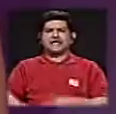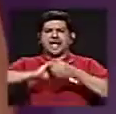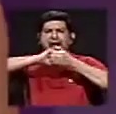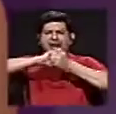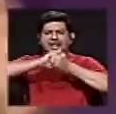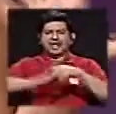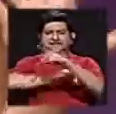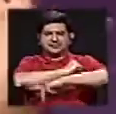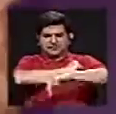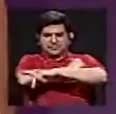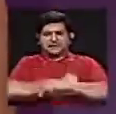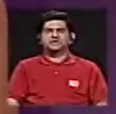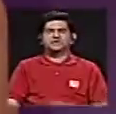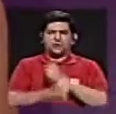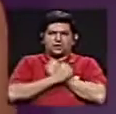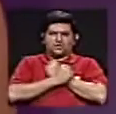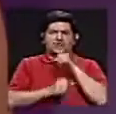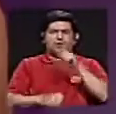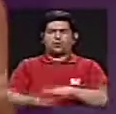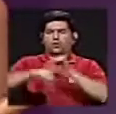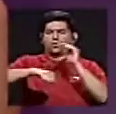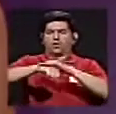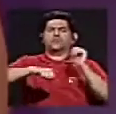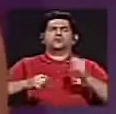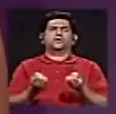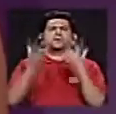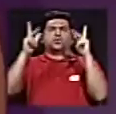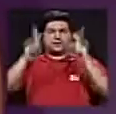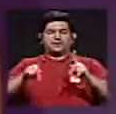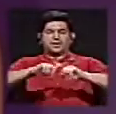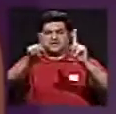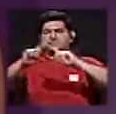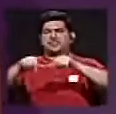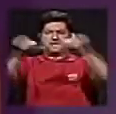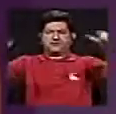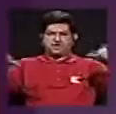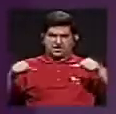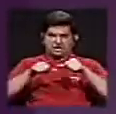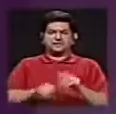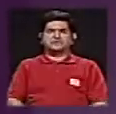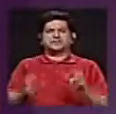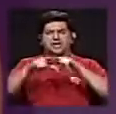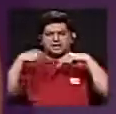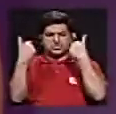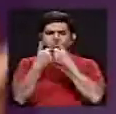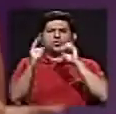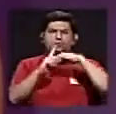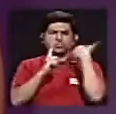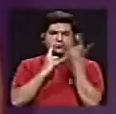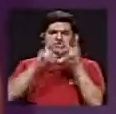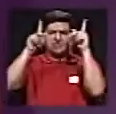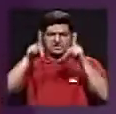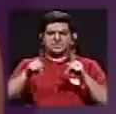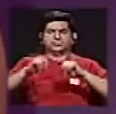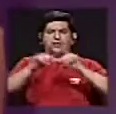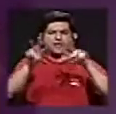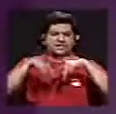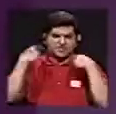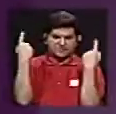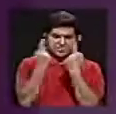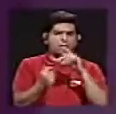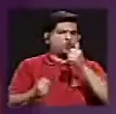verdad hicieron una convocatoria a muchas personas de diversos sectores y movimientos sociales gente perteneciente a partidos